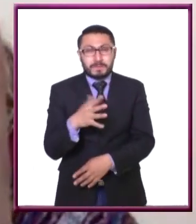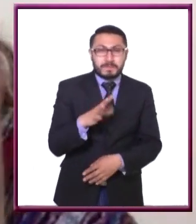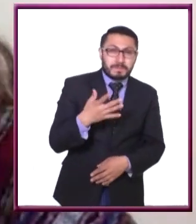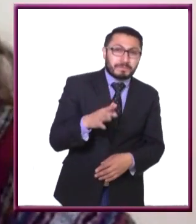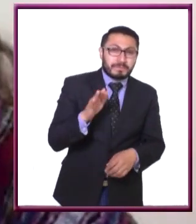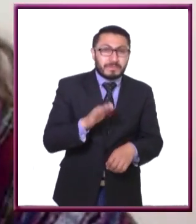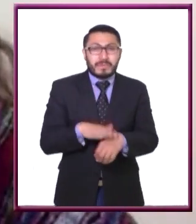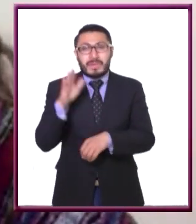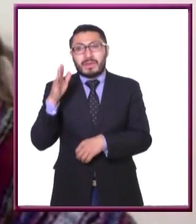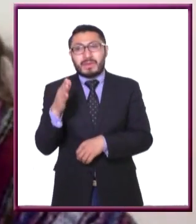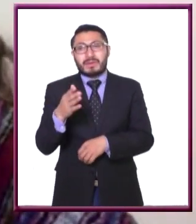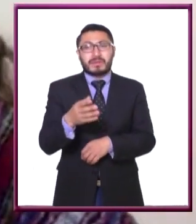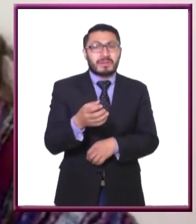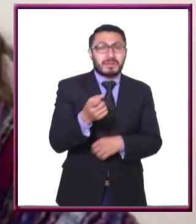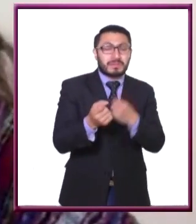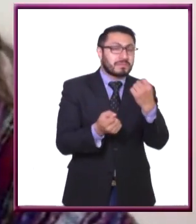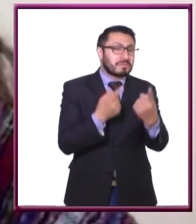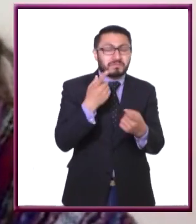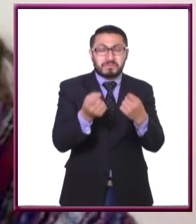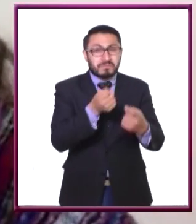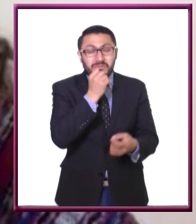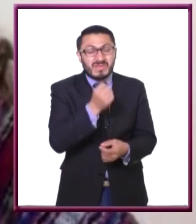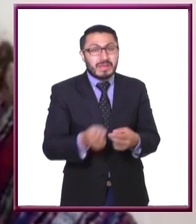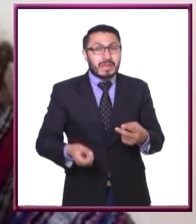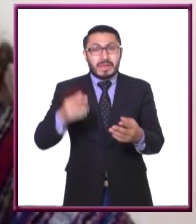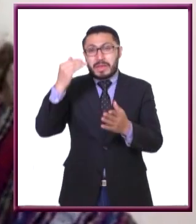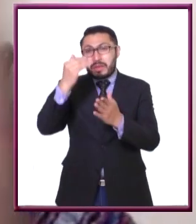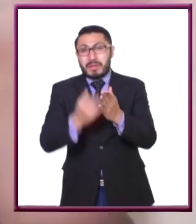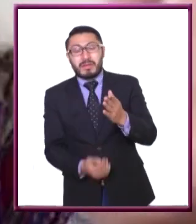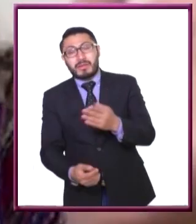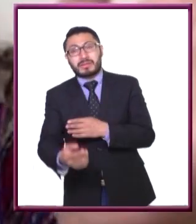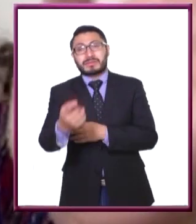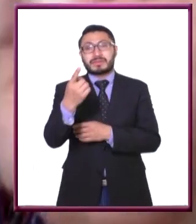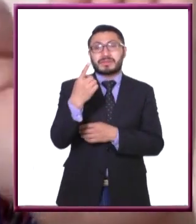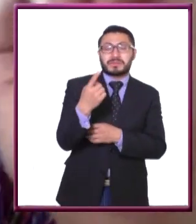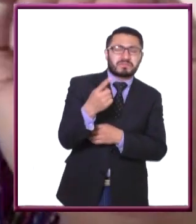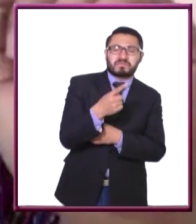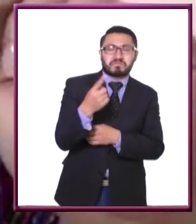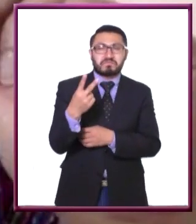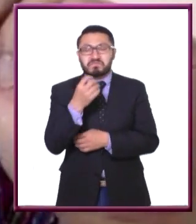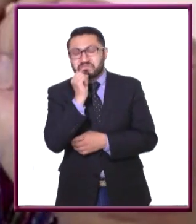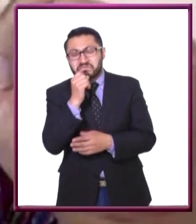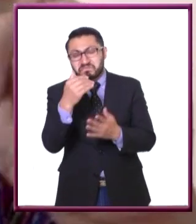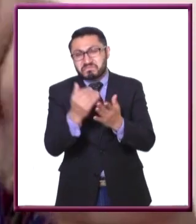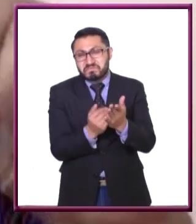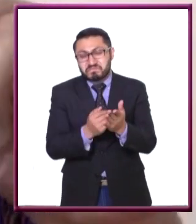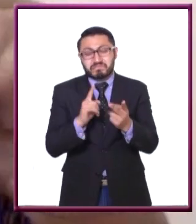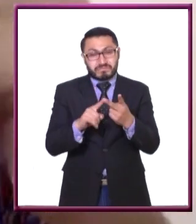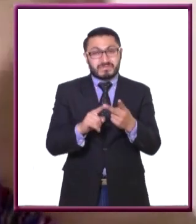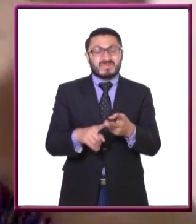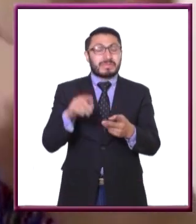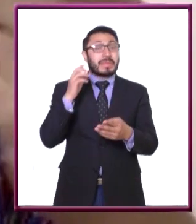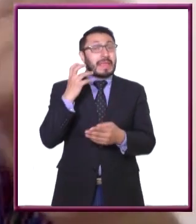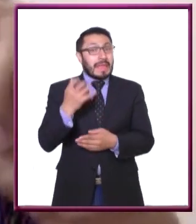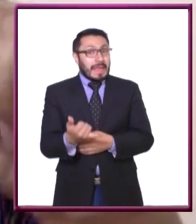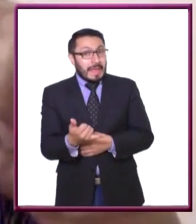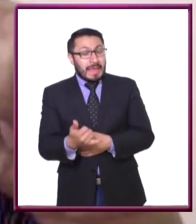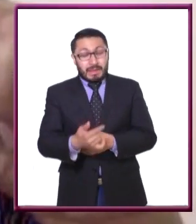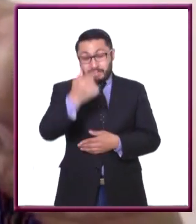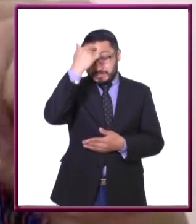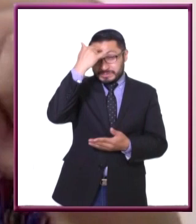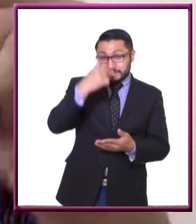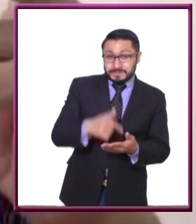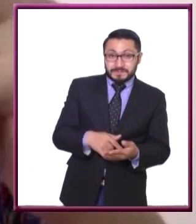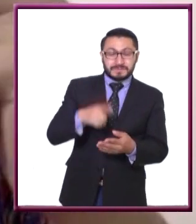que duran más de unos cuantos segundos, y los que duran menos de un par de segundos. Y